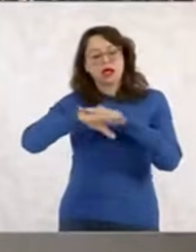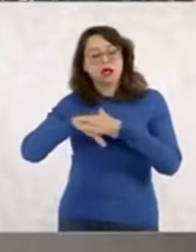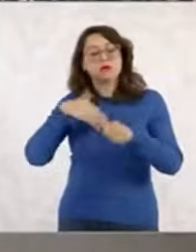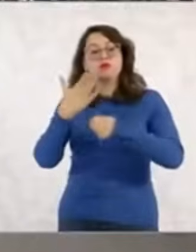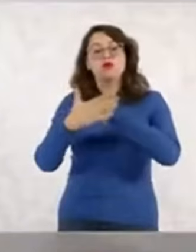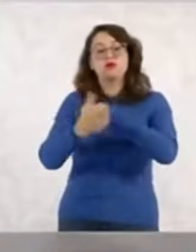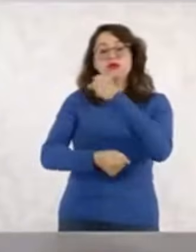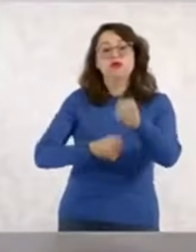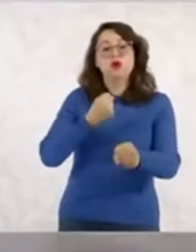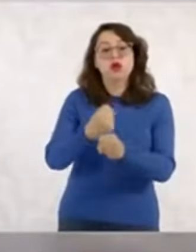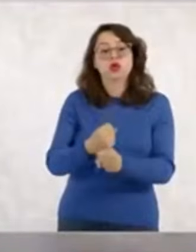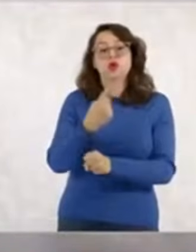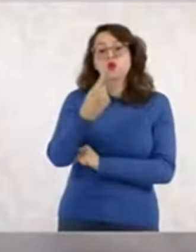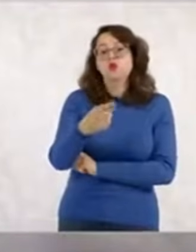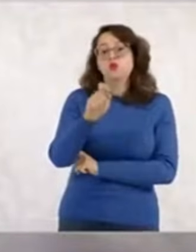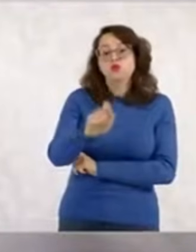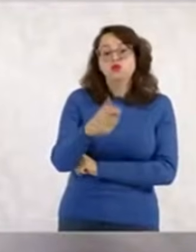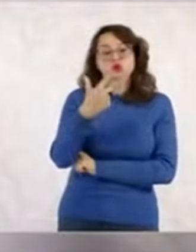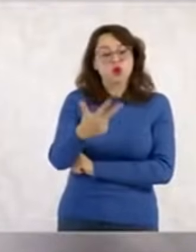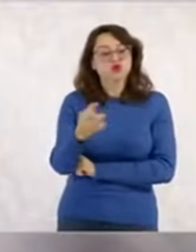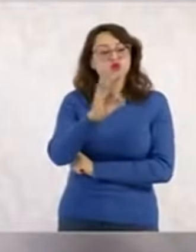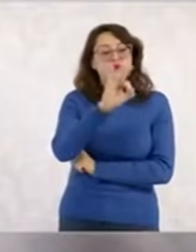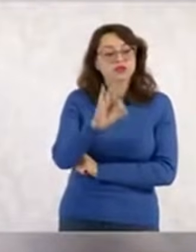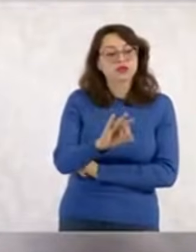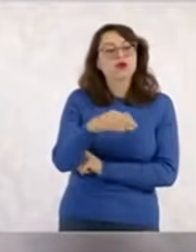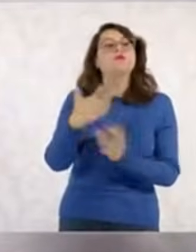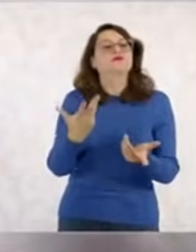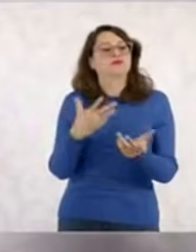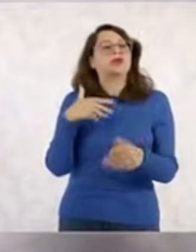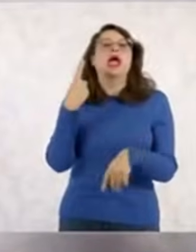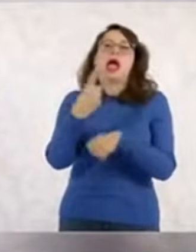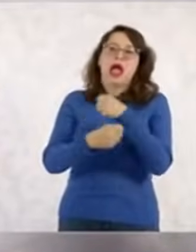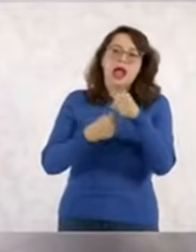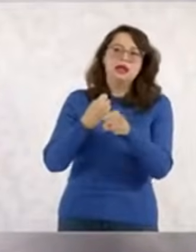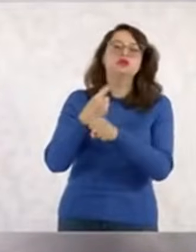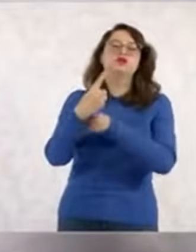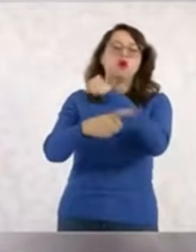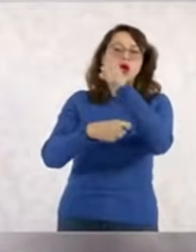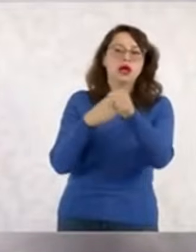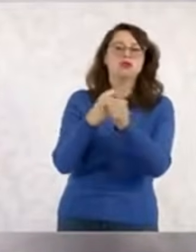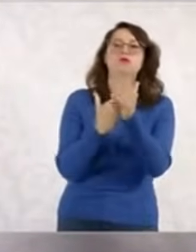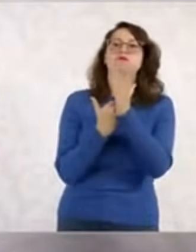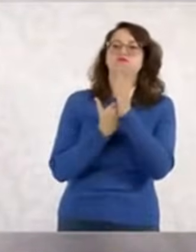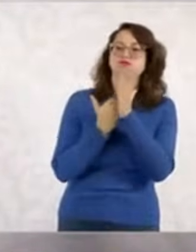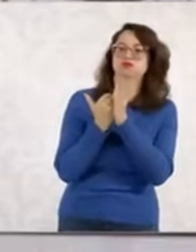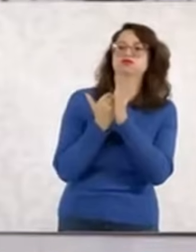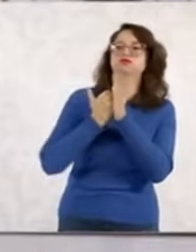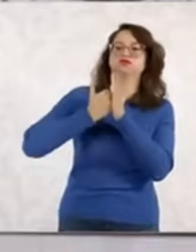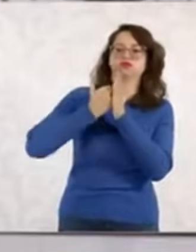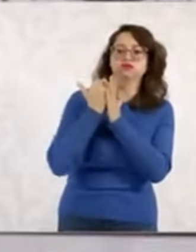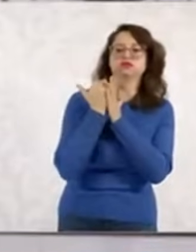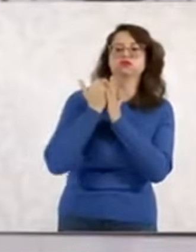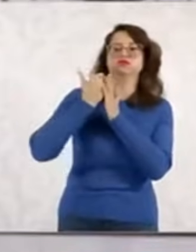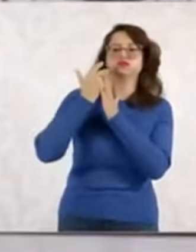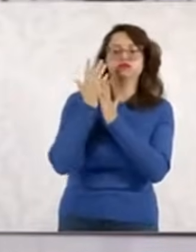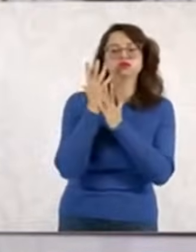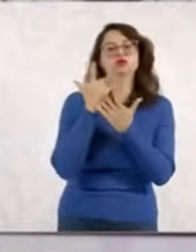y queremos que siga aumentando. Obviamente, en acuerdo con los empresarios y trabajadores.